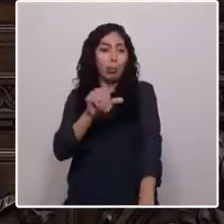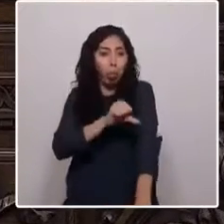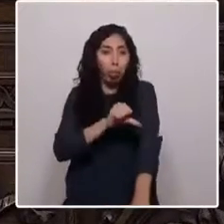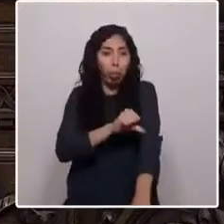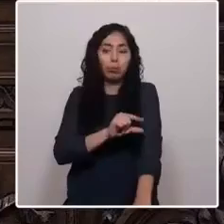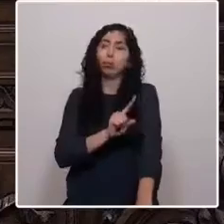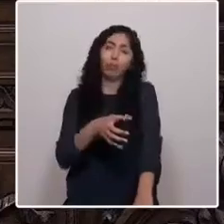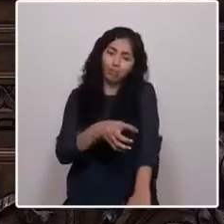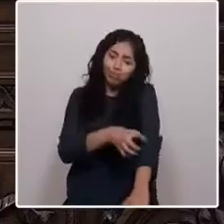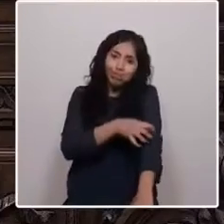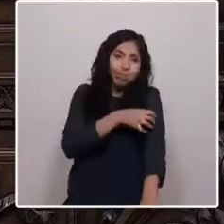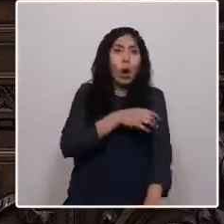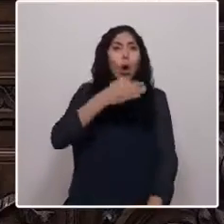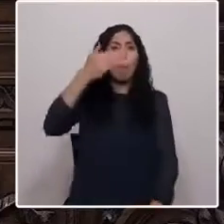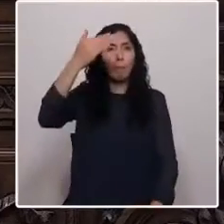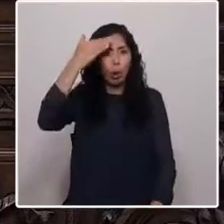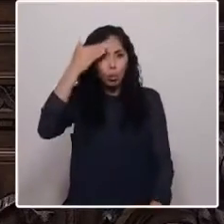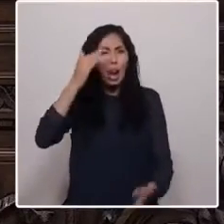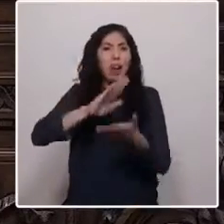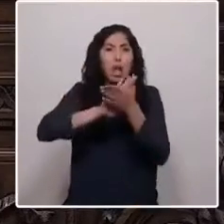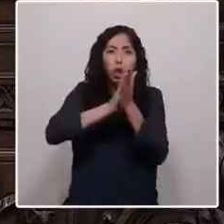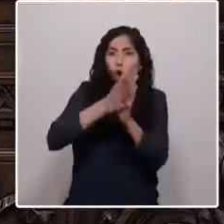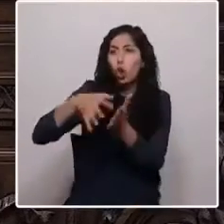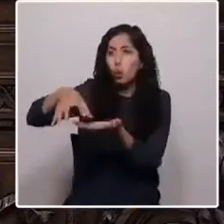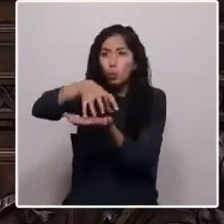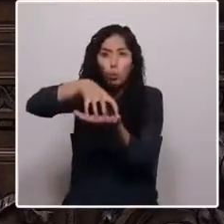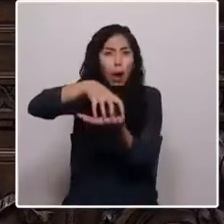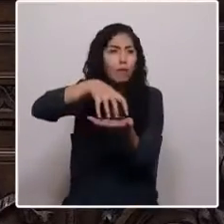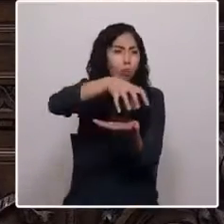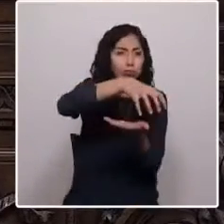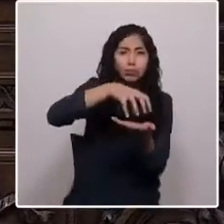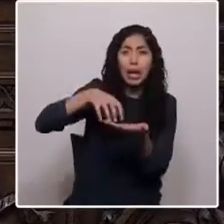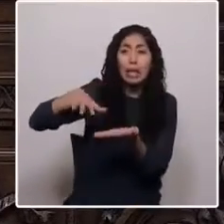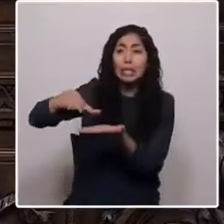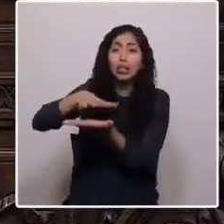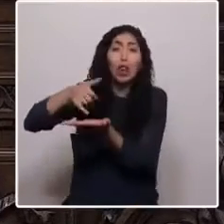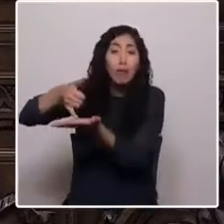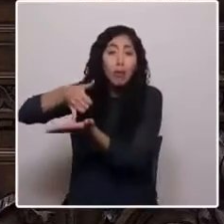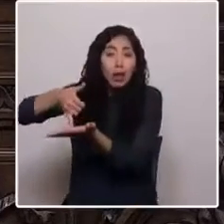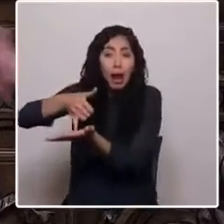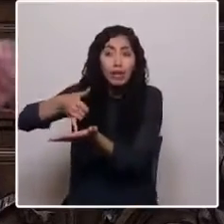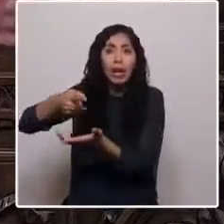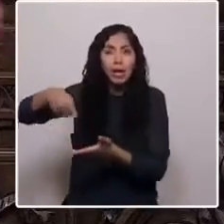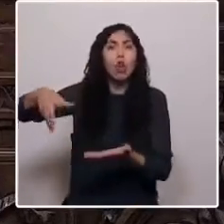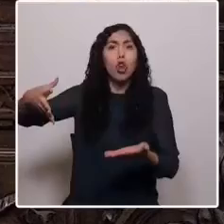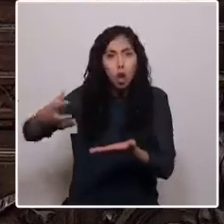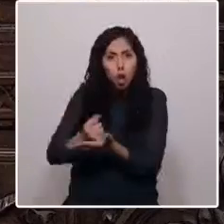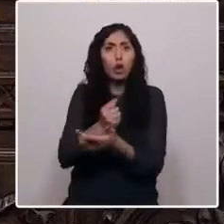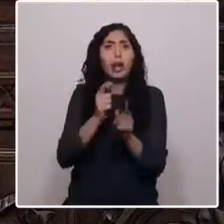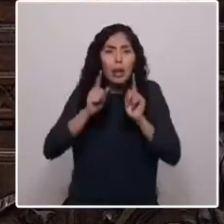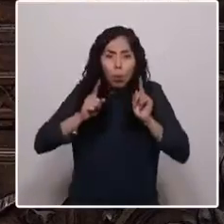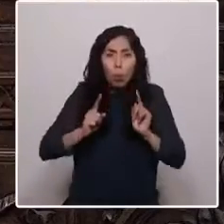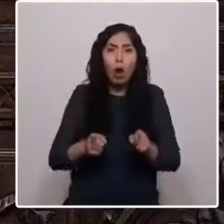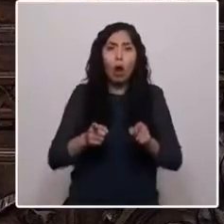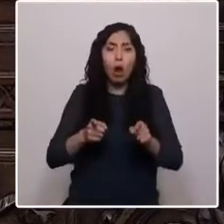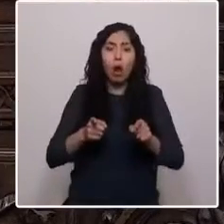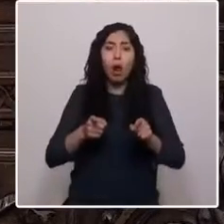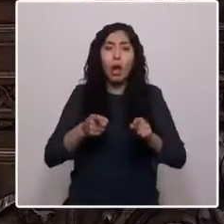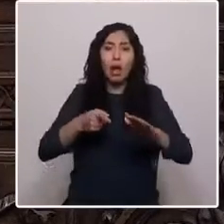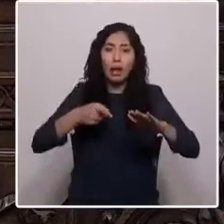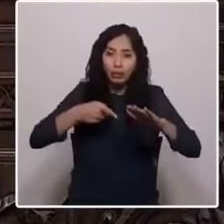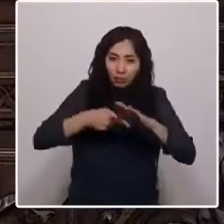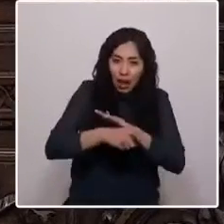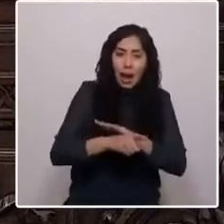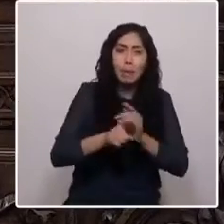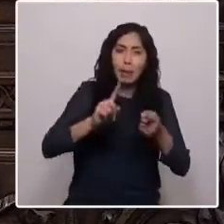donde todos los pueblos y los sectores más desposeídos logren entrar efectivamente a los beneficios del